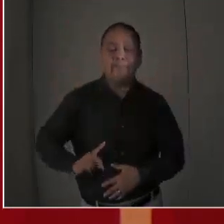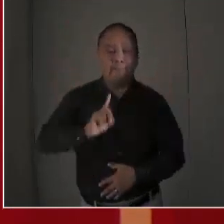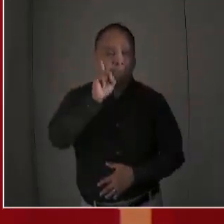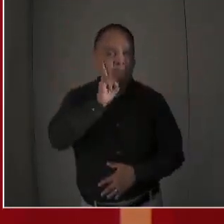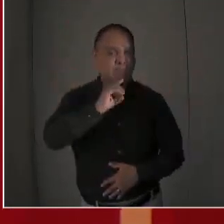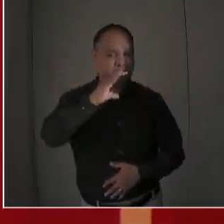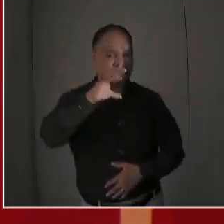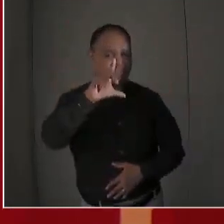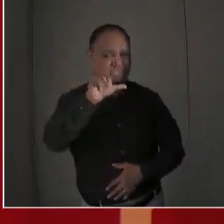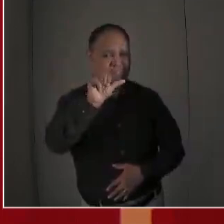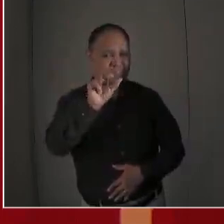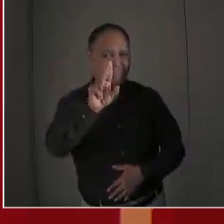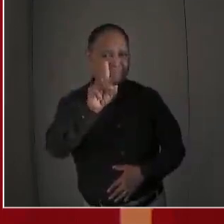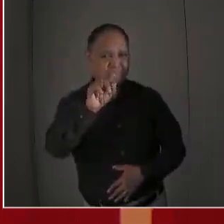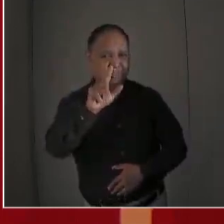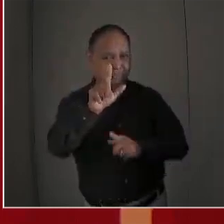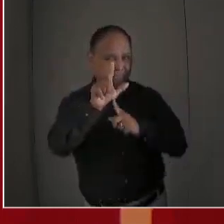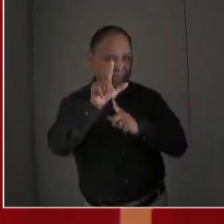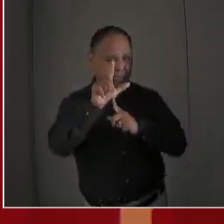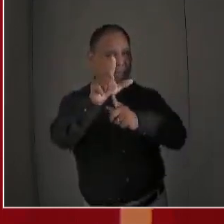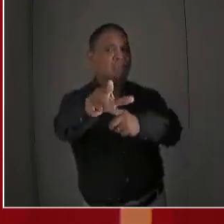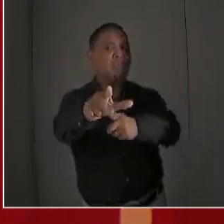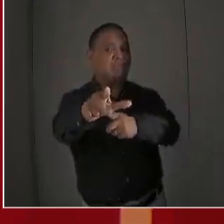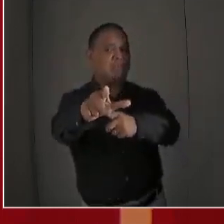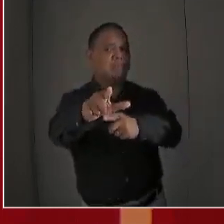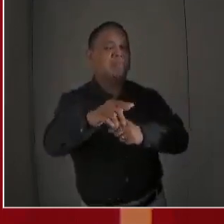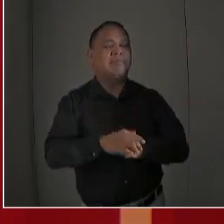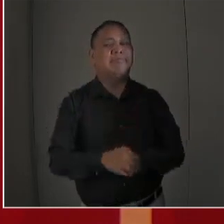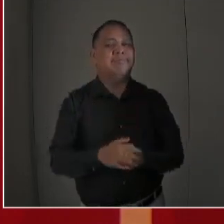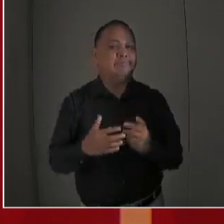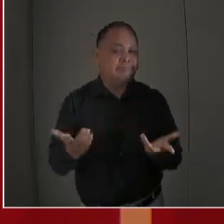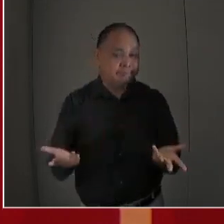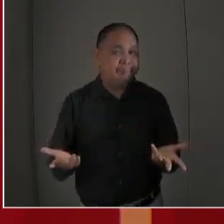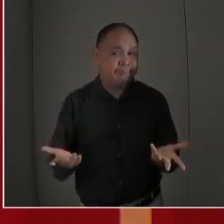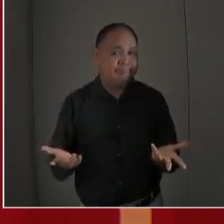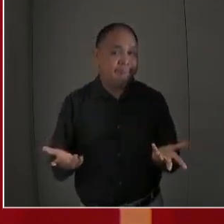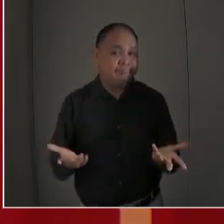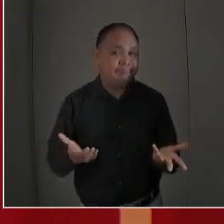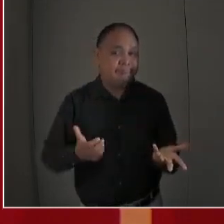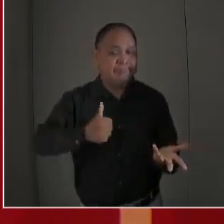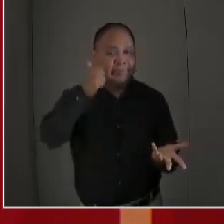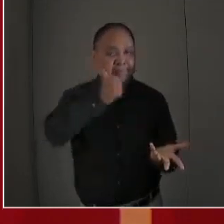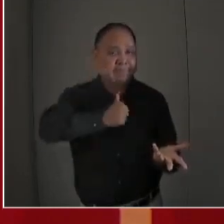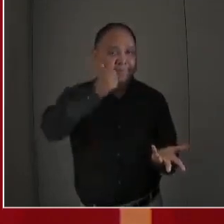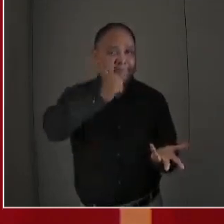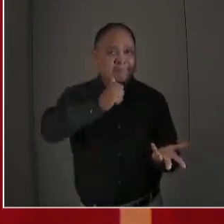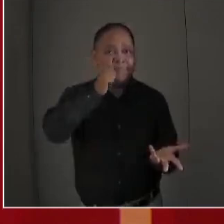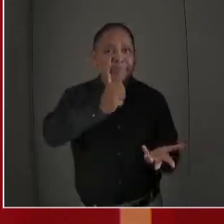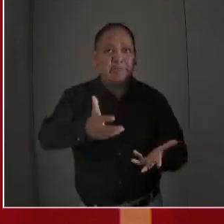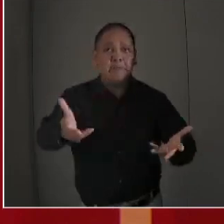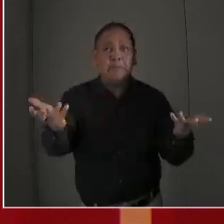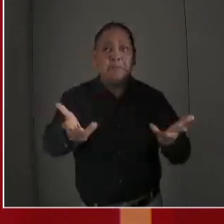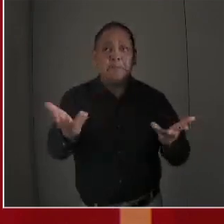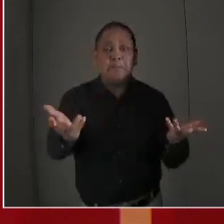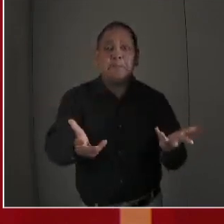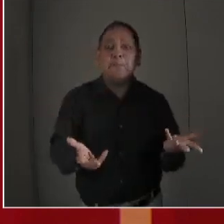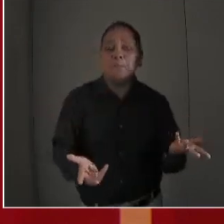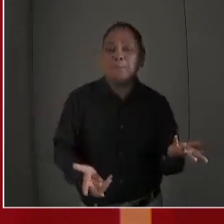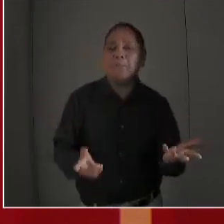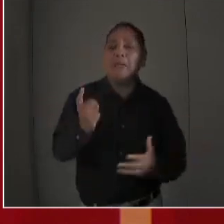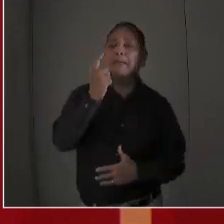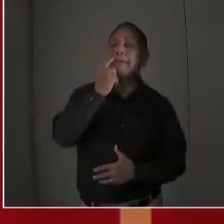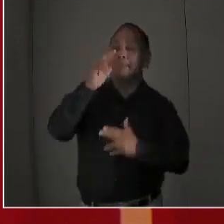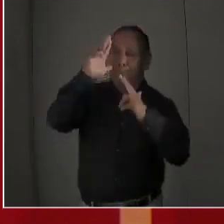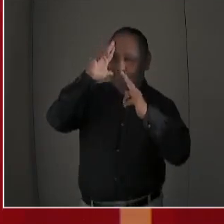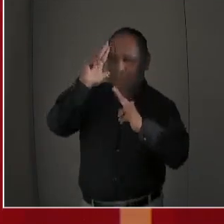Sheinbaum la seguiremos haciendo. Así como es y siempre va a ser un honor estar con